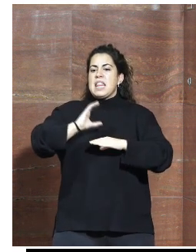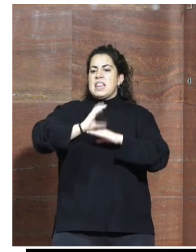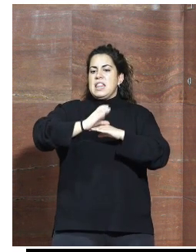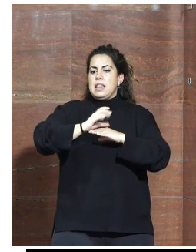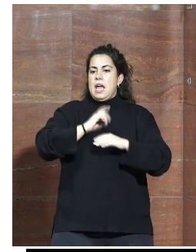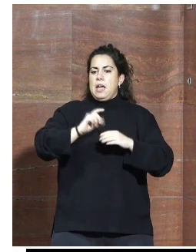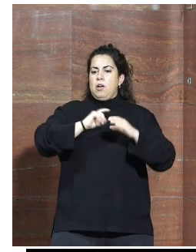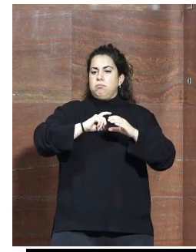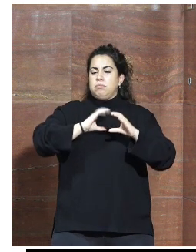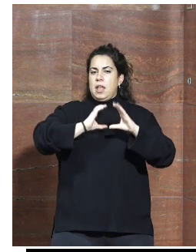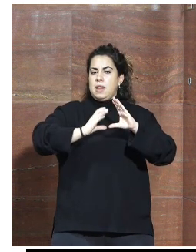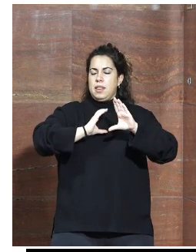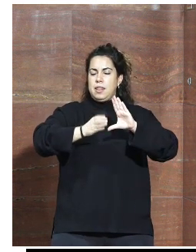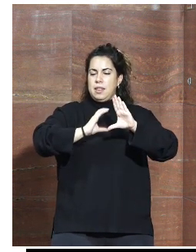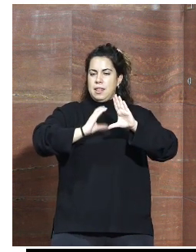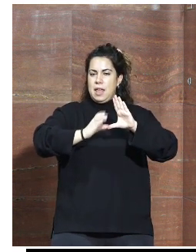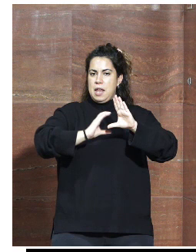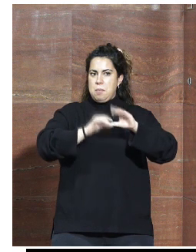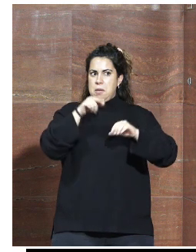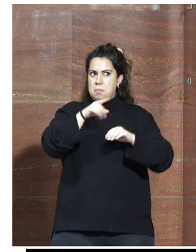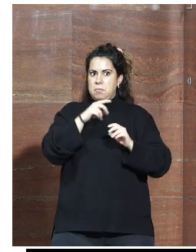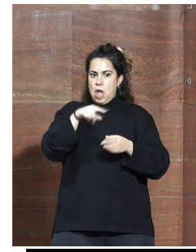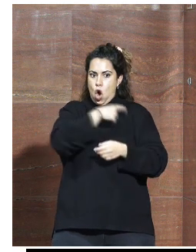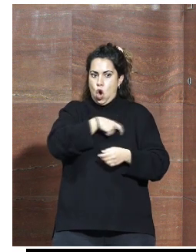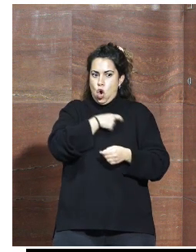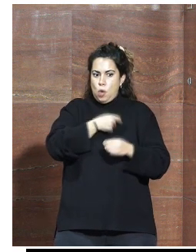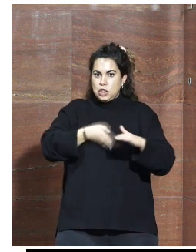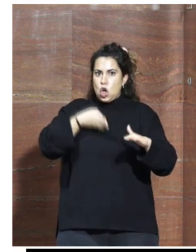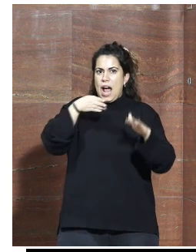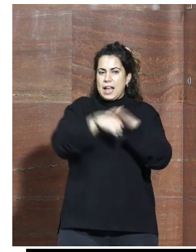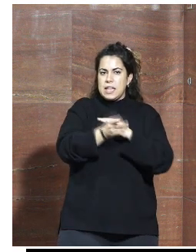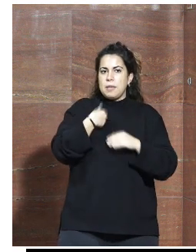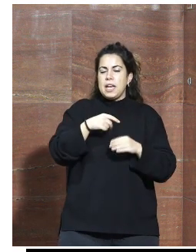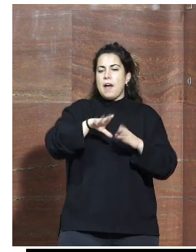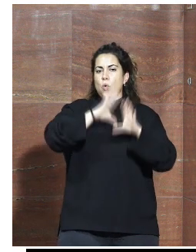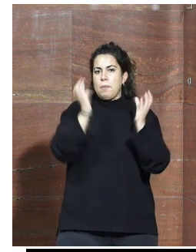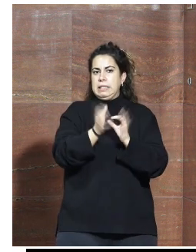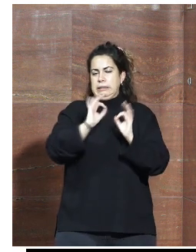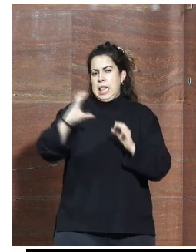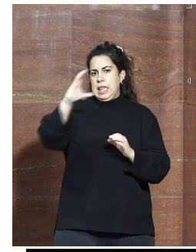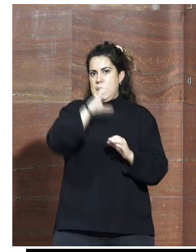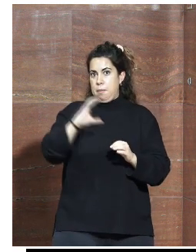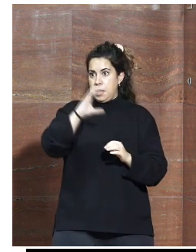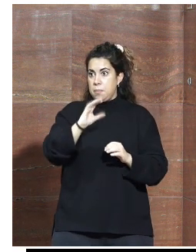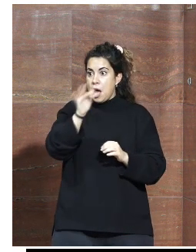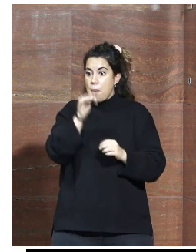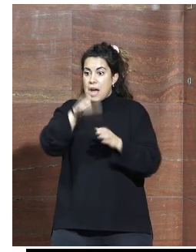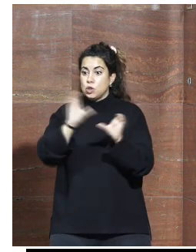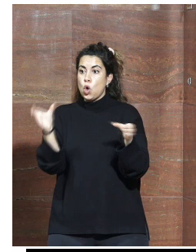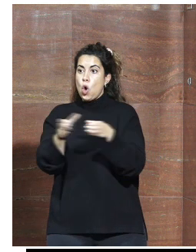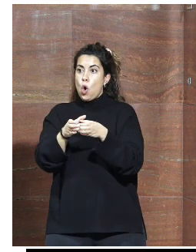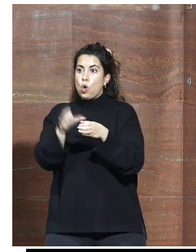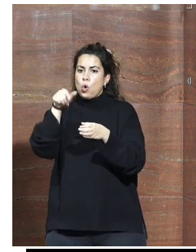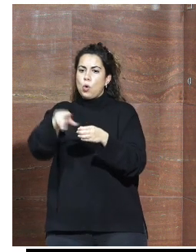Madrid, de la Comisión de Accesibilidad Universal del CERMI estatal, del Grupo de Accesibilidad Cognitiva del